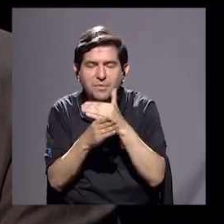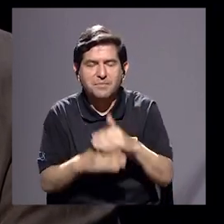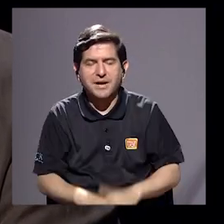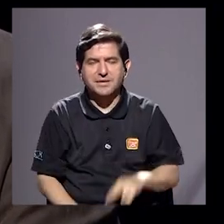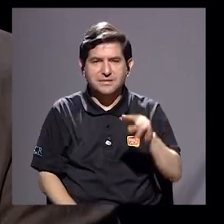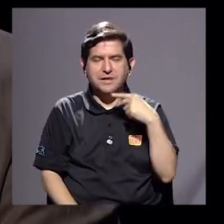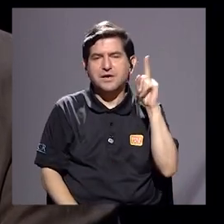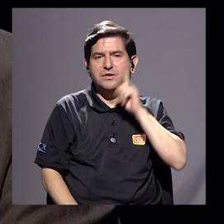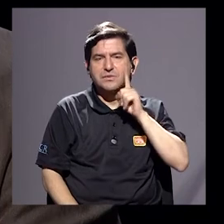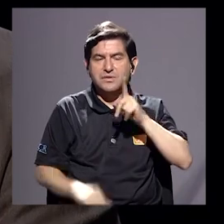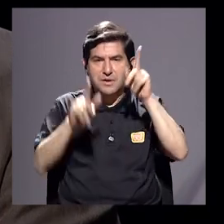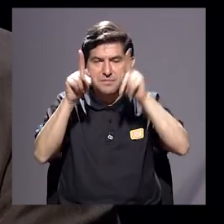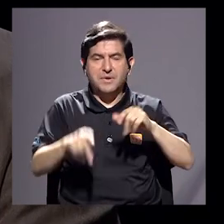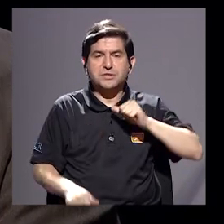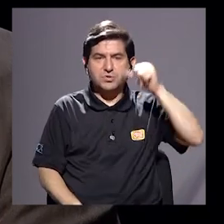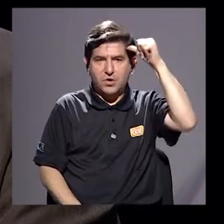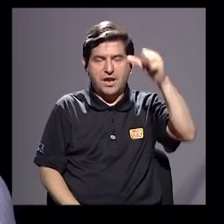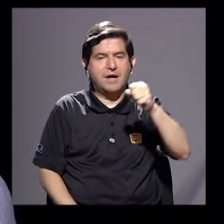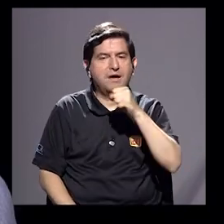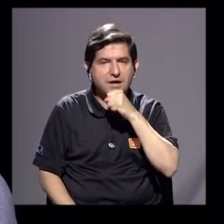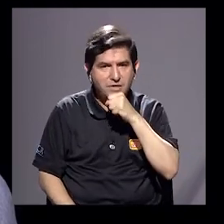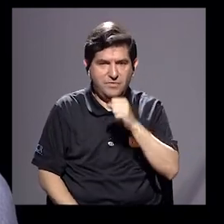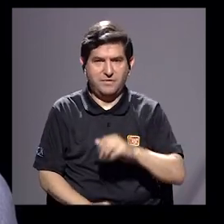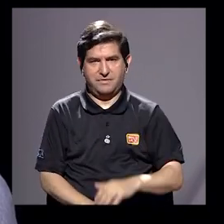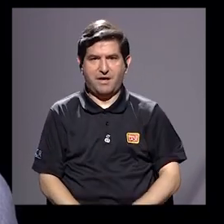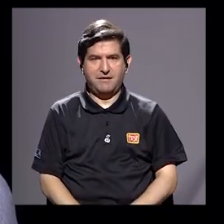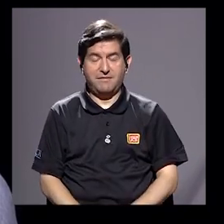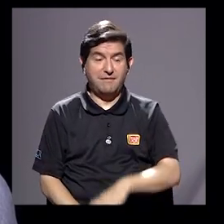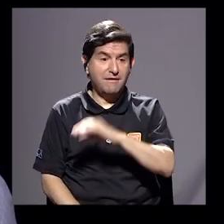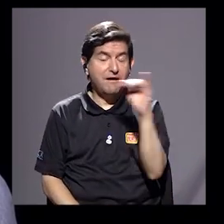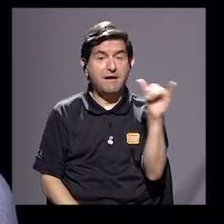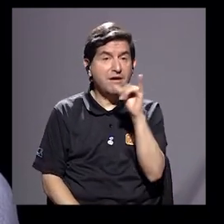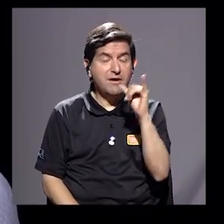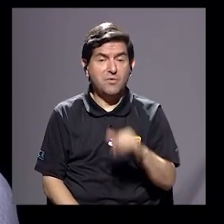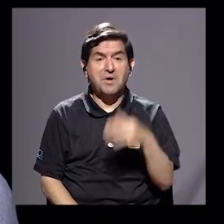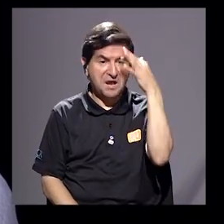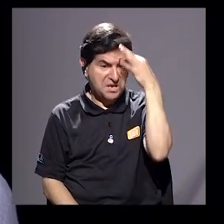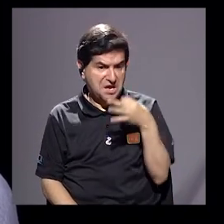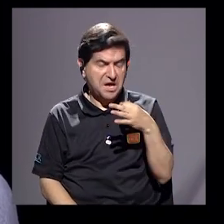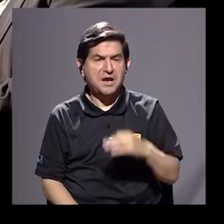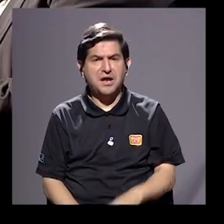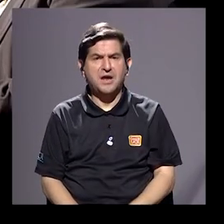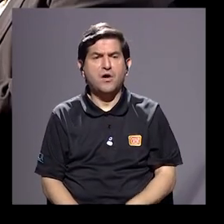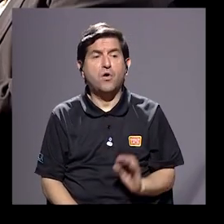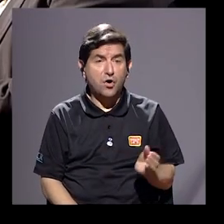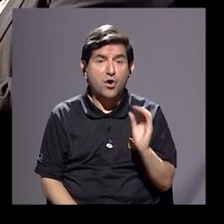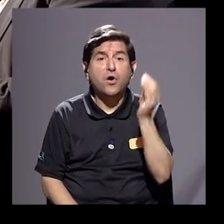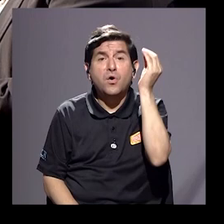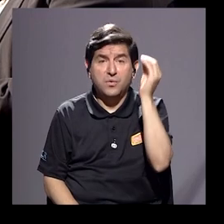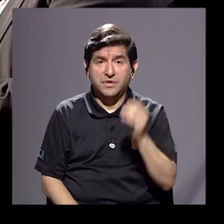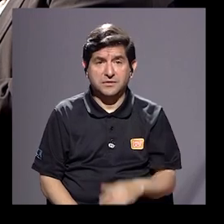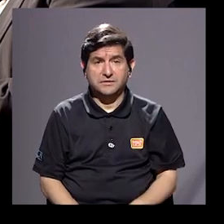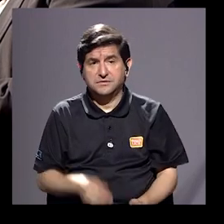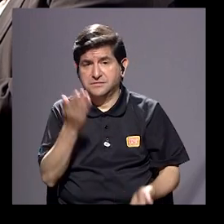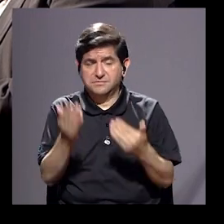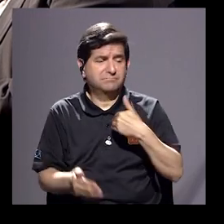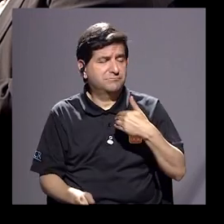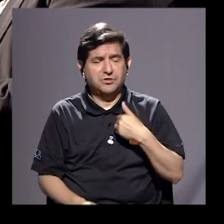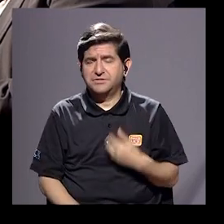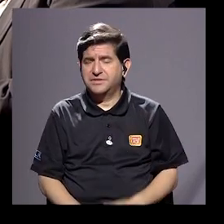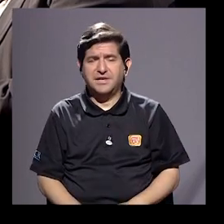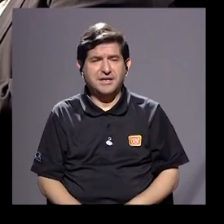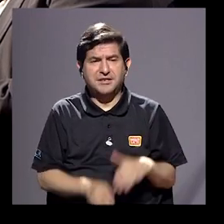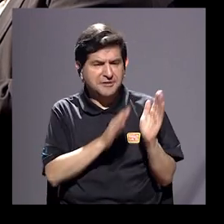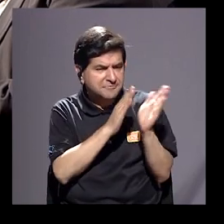noticias falsas es gente adulta mayor verdad y también me parece que puede un sector de jóvenes que tenemos tienen la